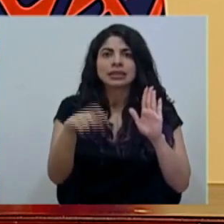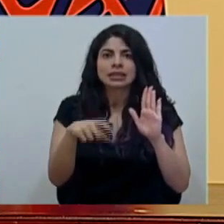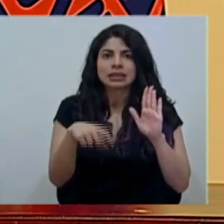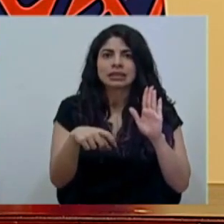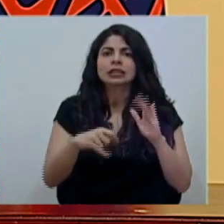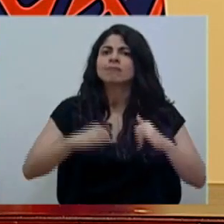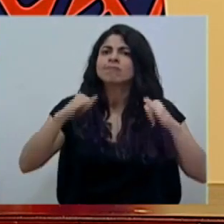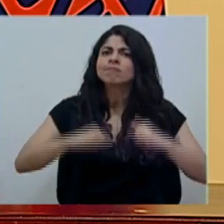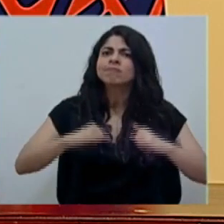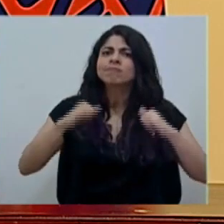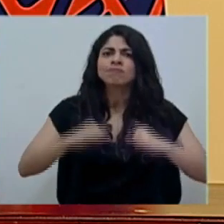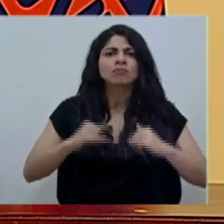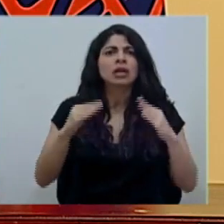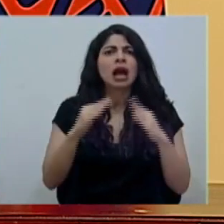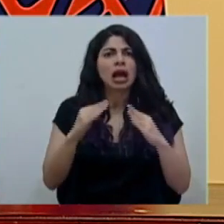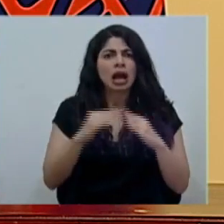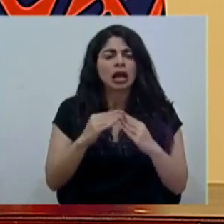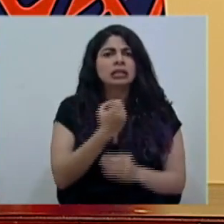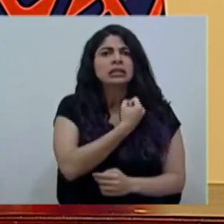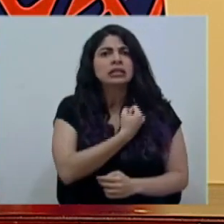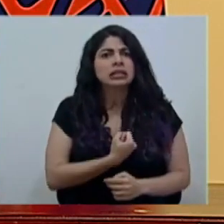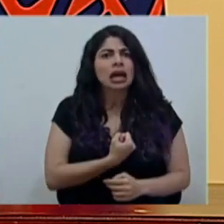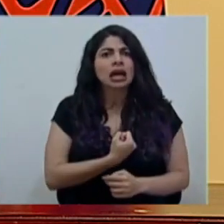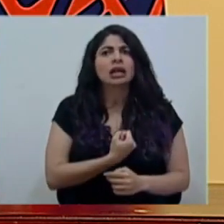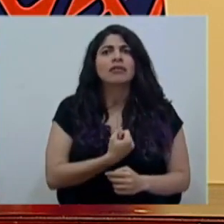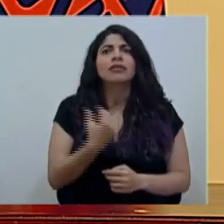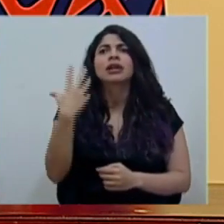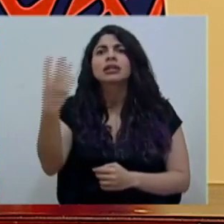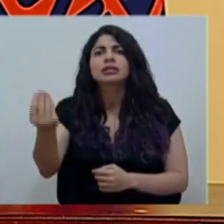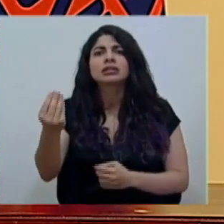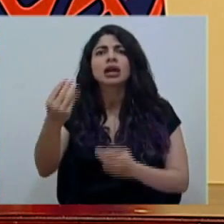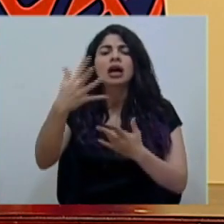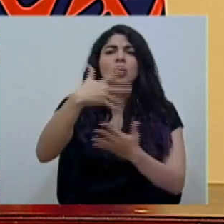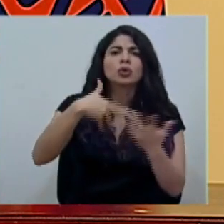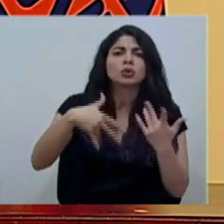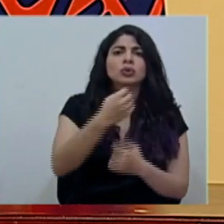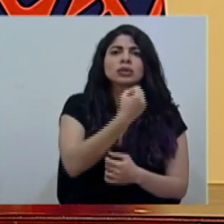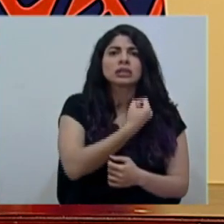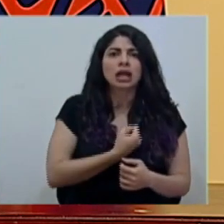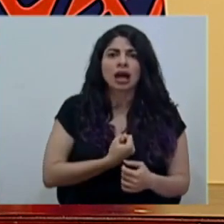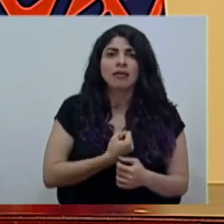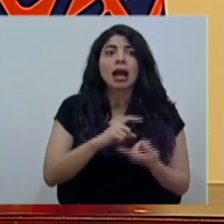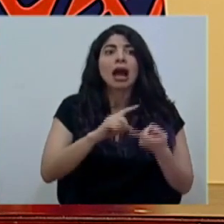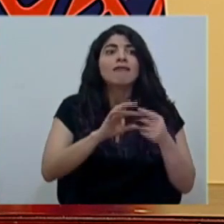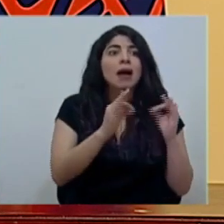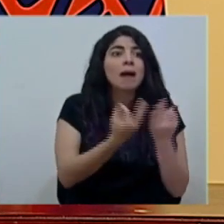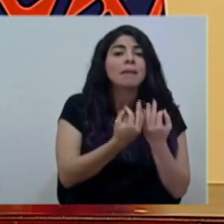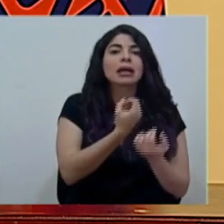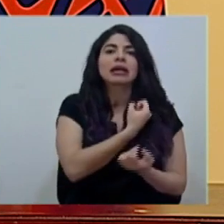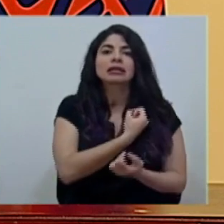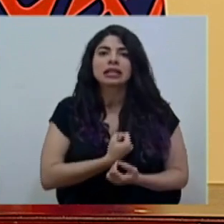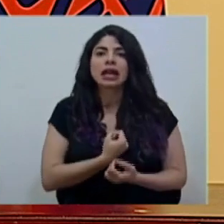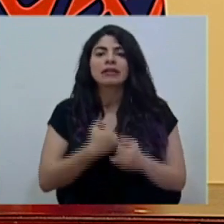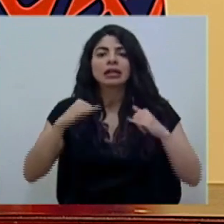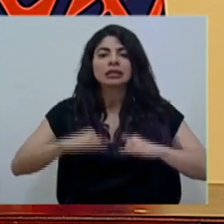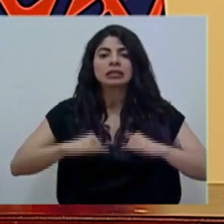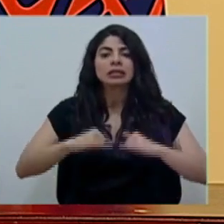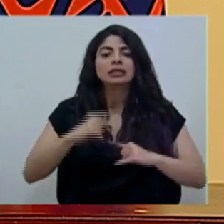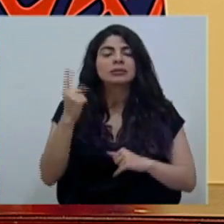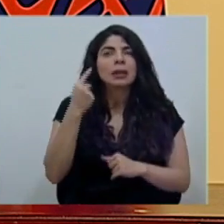se han quedado en casa, han sacrificado sus espacios de socialización y la interacción con sus familias, precisamente